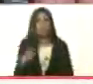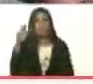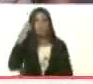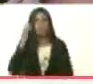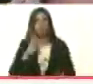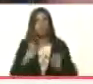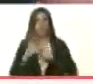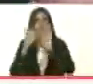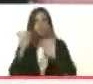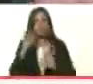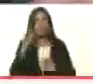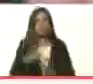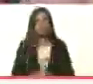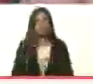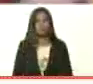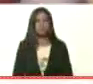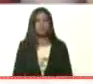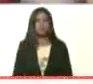días!